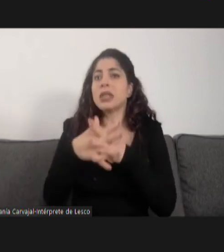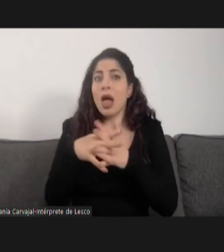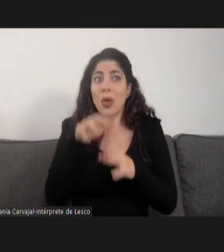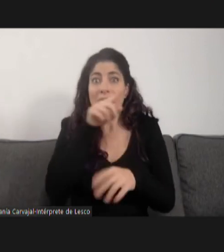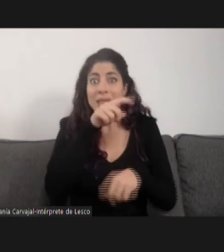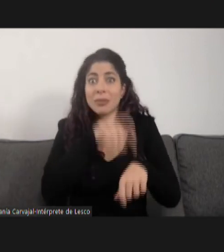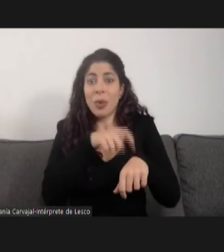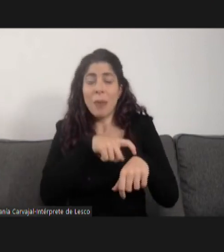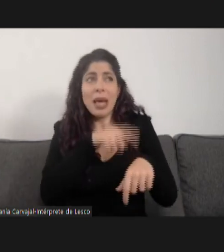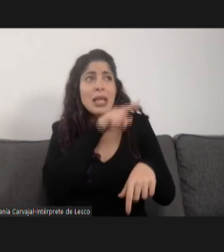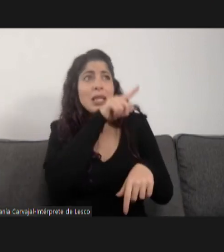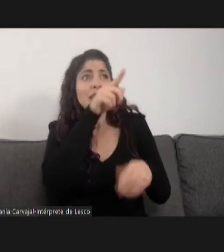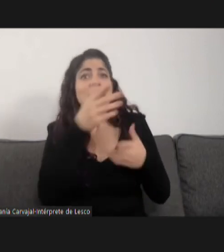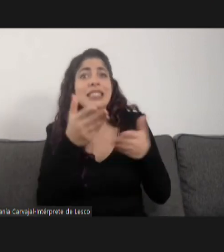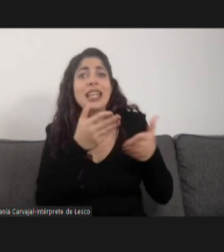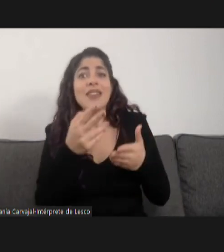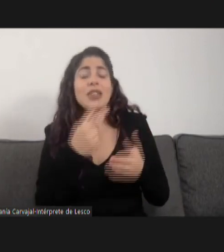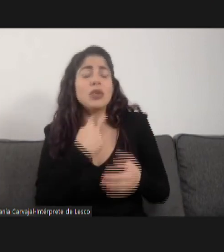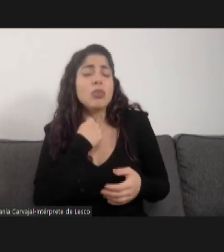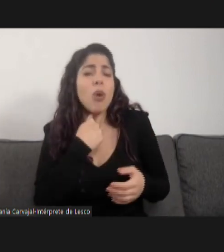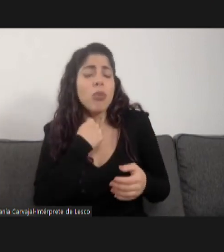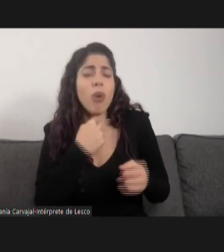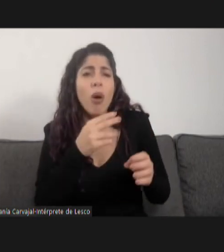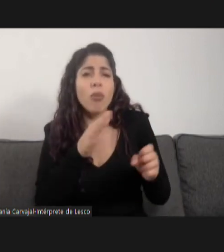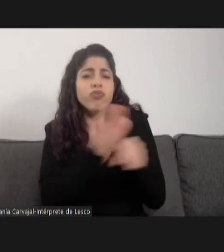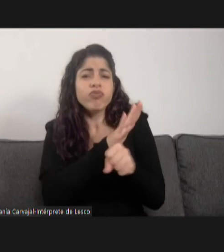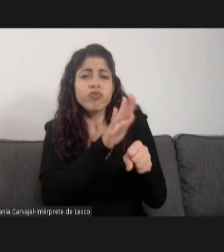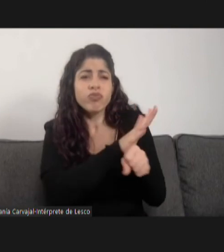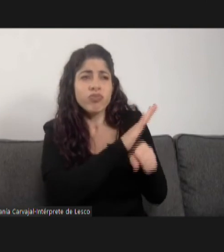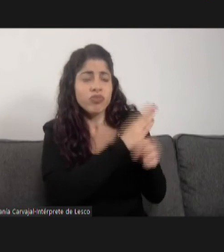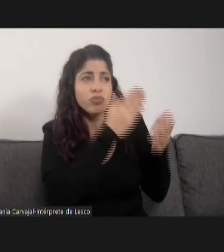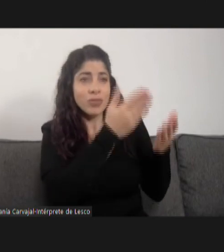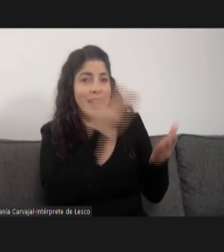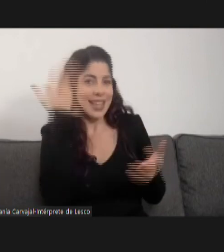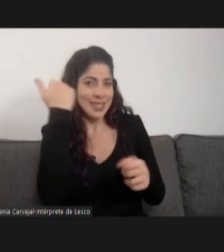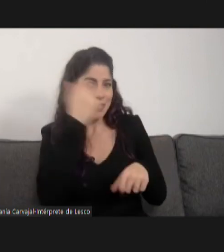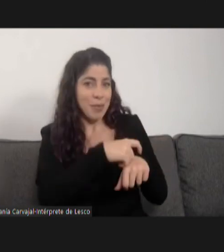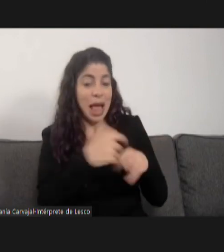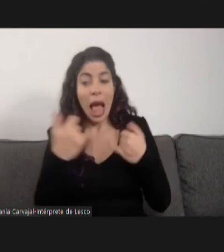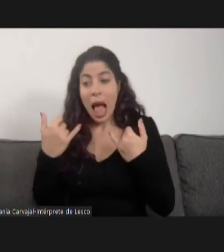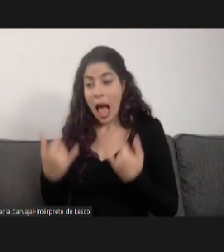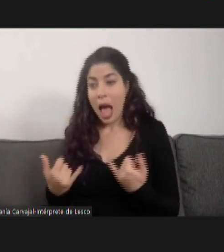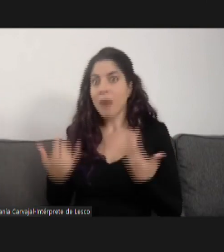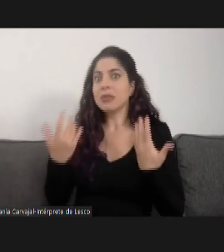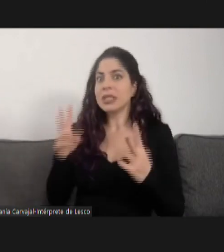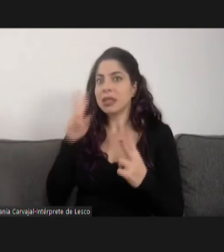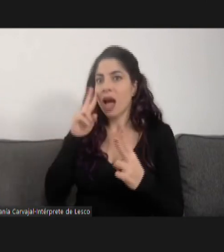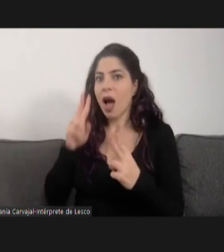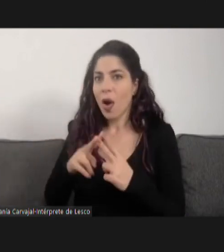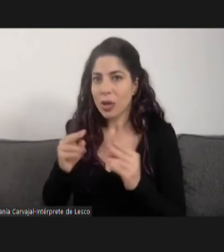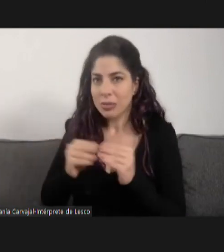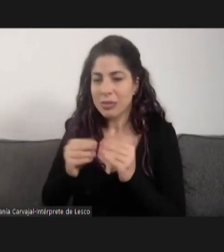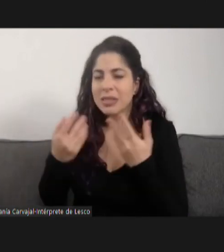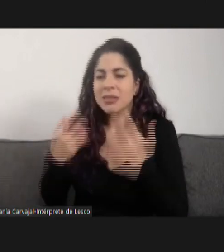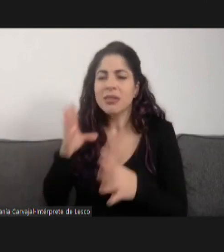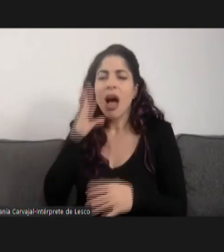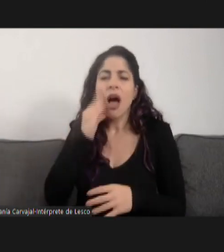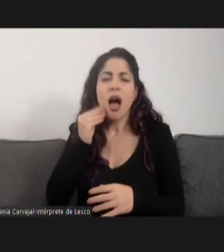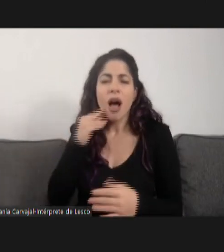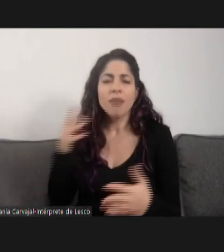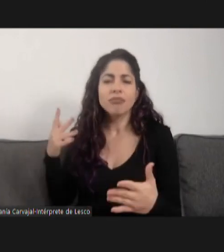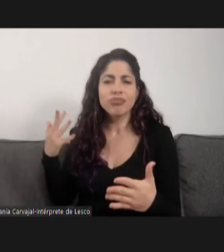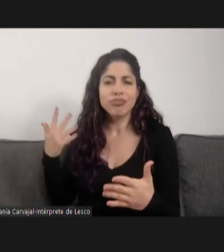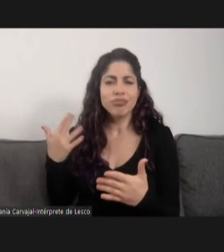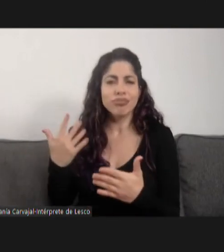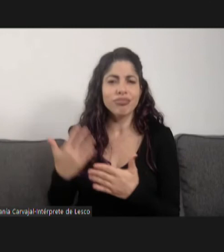ver el colapso de los servicios. Y claro que en este momento pues ya tenemos más conocimiento, hemos bregado mucho más en medio de la pandemia.